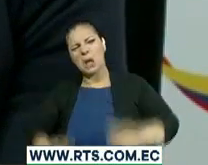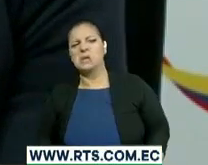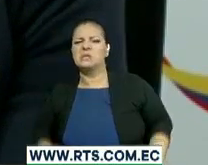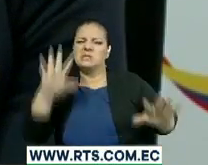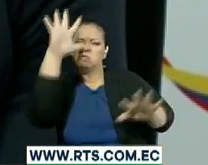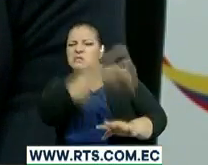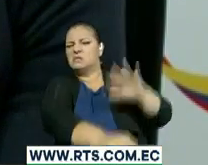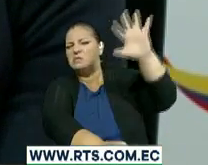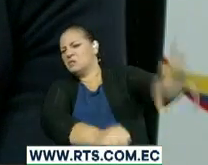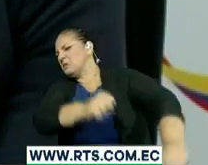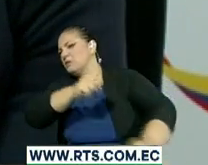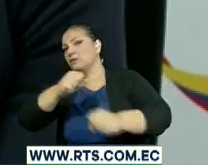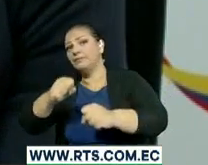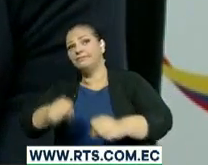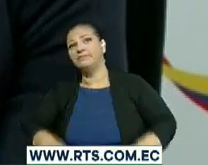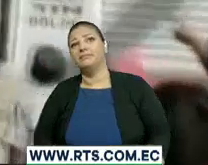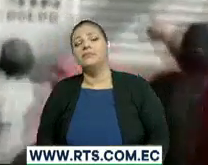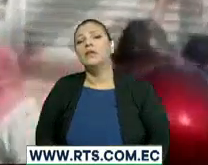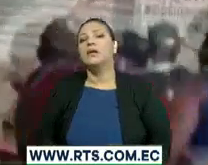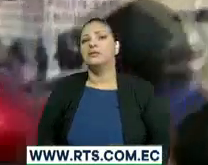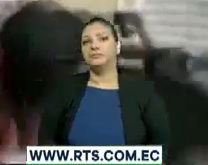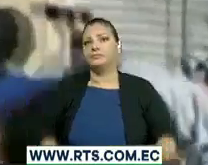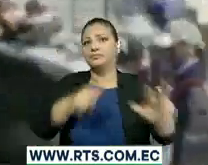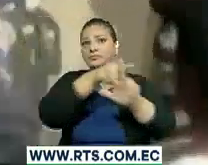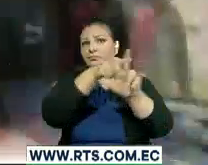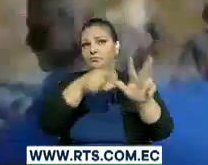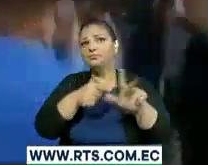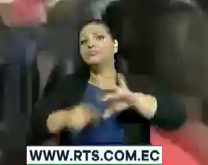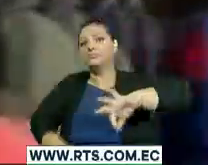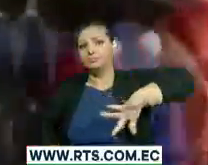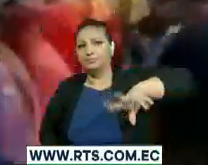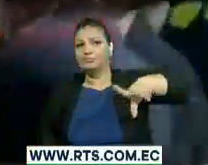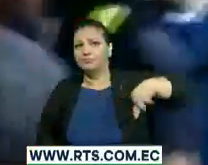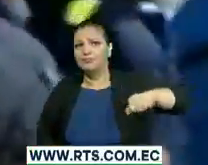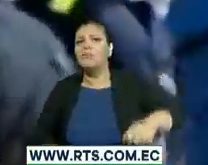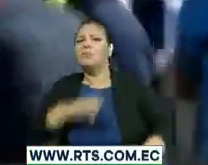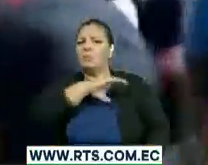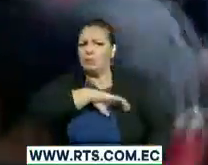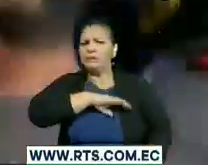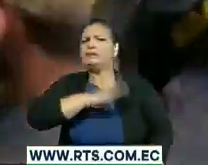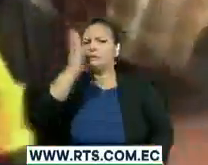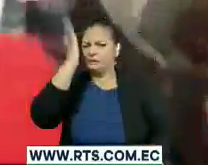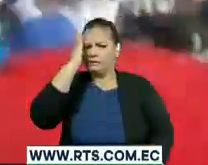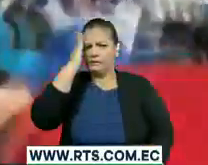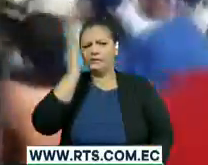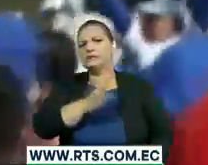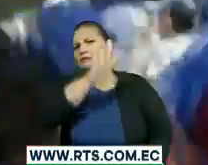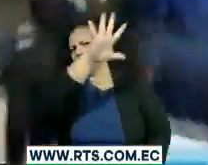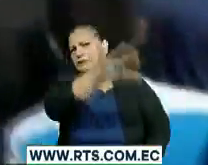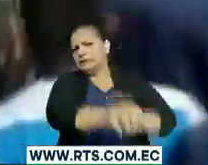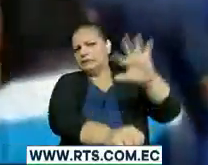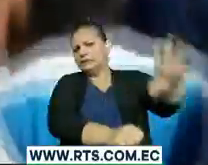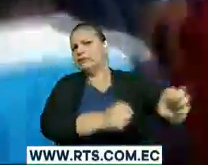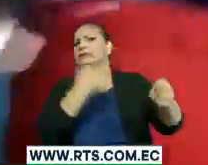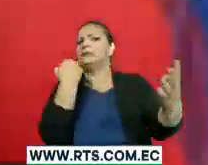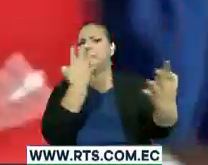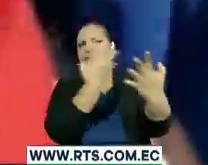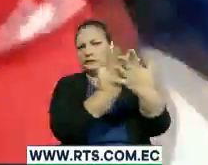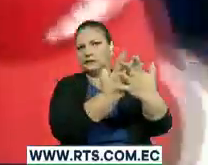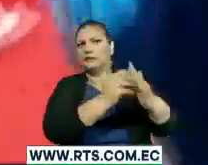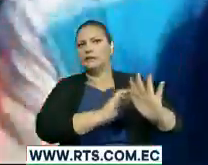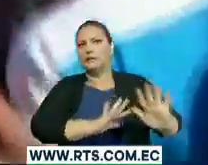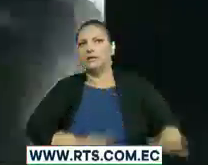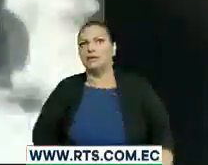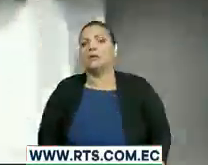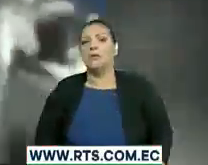de que recibimos la alerta de un robo. Que los policías destinados a la zona intentaron calmar los ánimos, pero que todo fue inútil. La